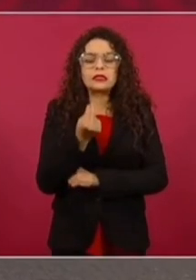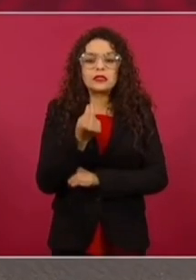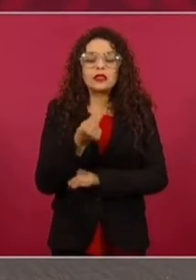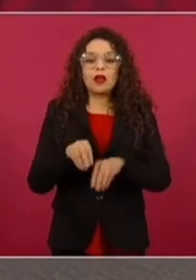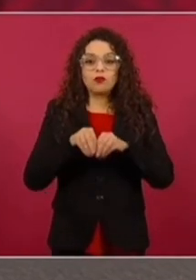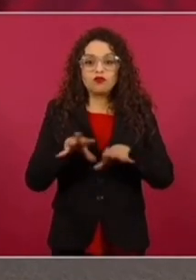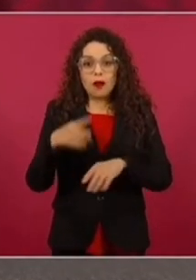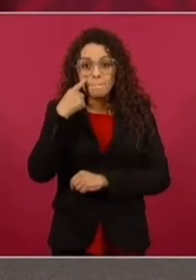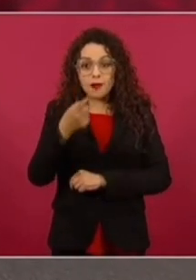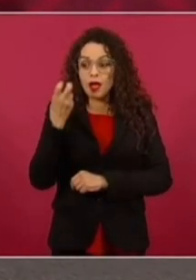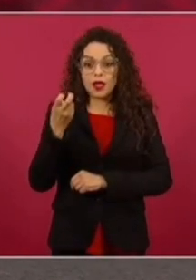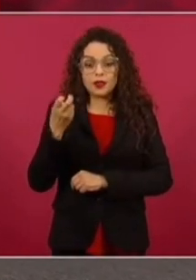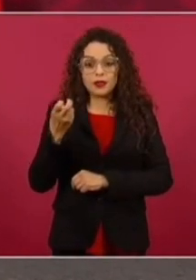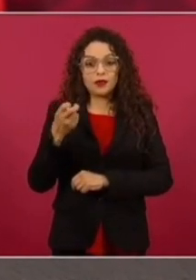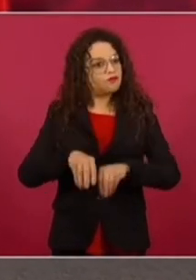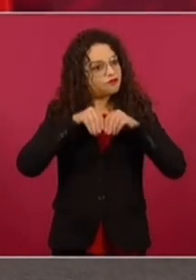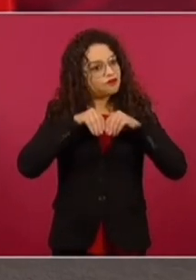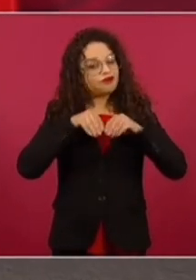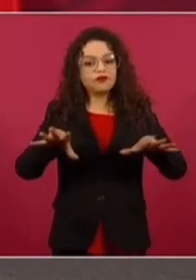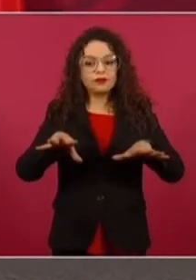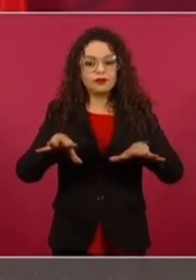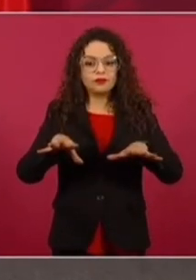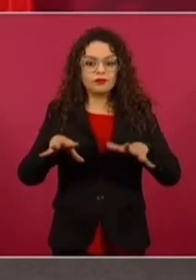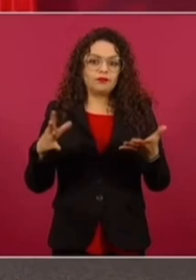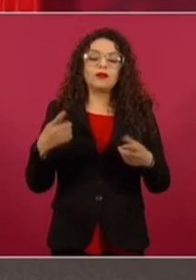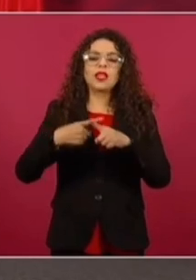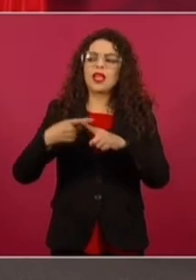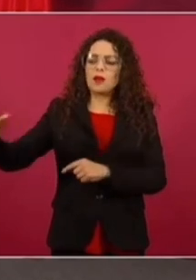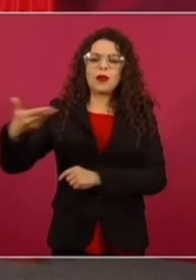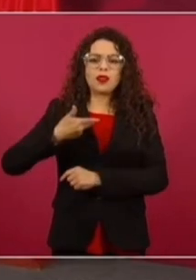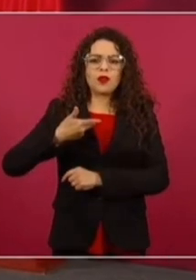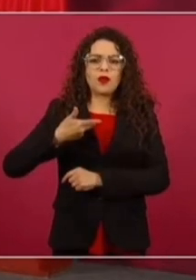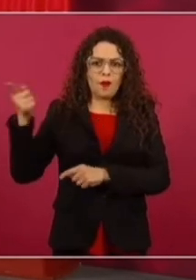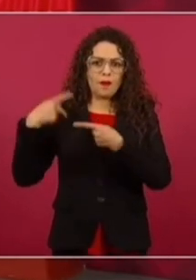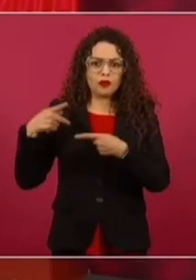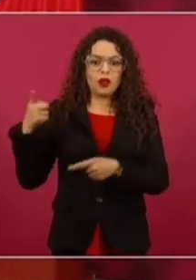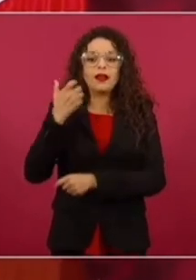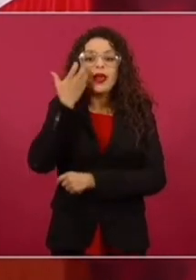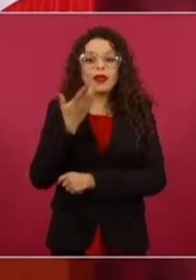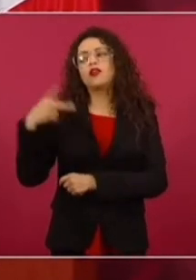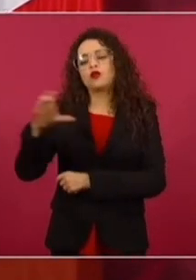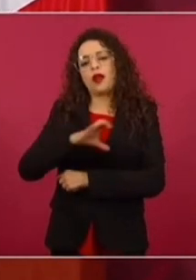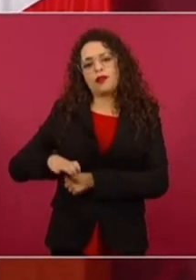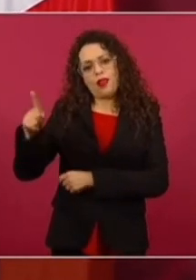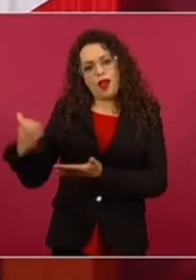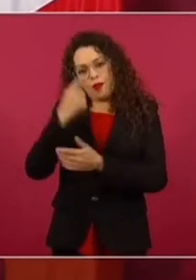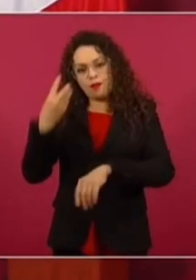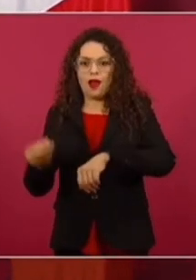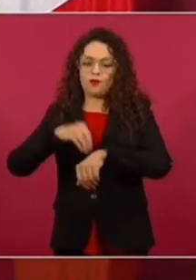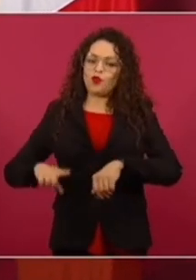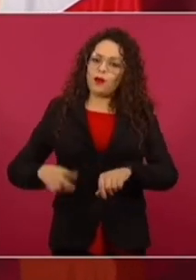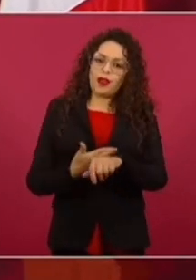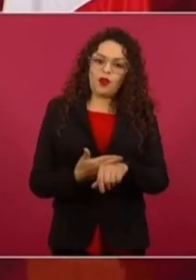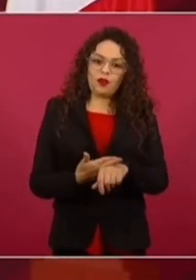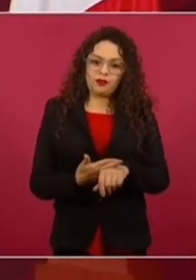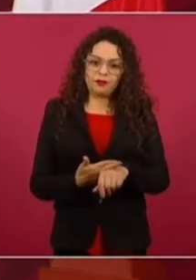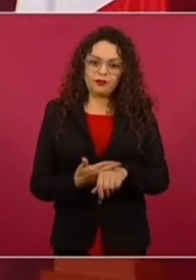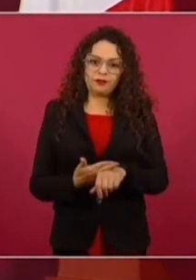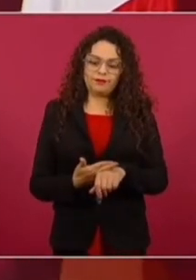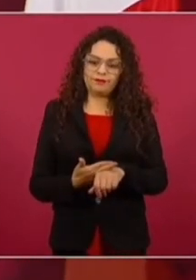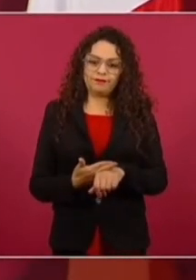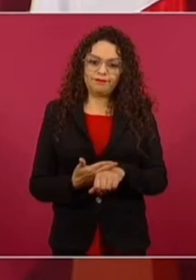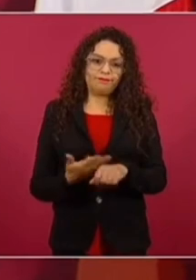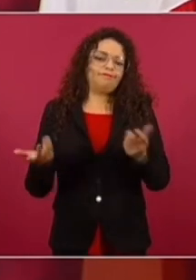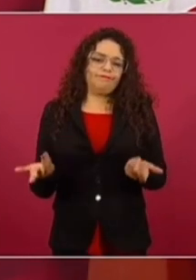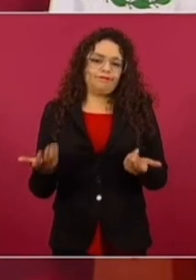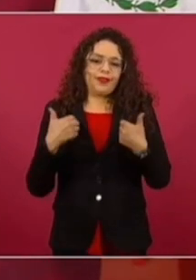ventilar el asunto. Claro que el que me lo pidió, lo que quería, era que ganara su candidato. Obvio,